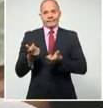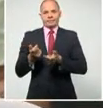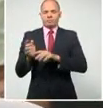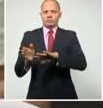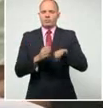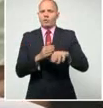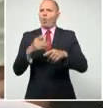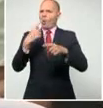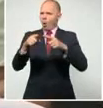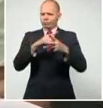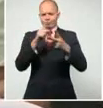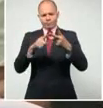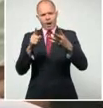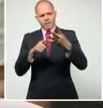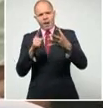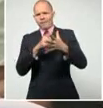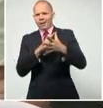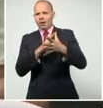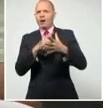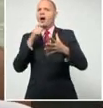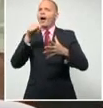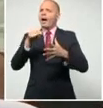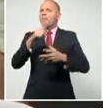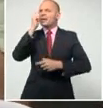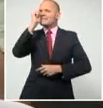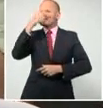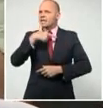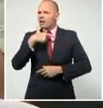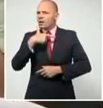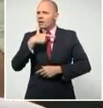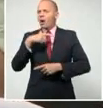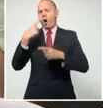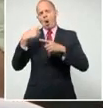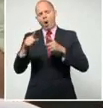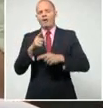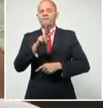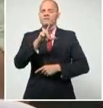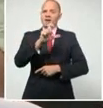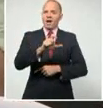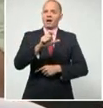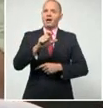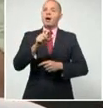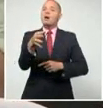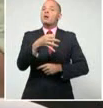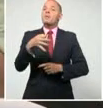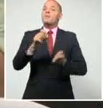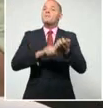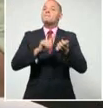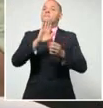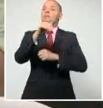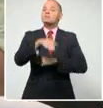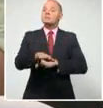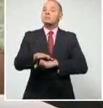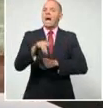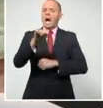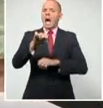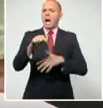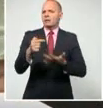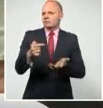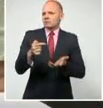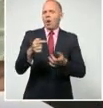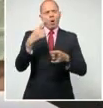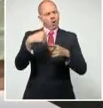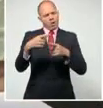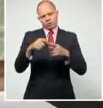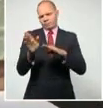menciona también así qué es el placer había gran a partir del corte de un trazo en sancti spíritus